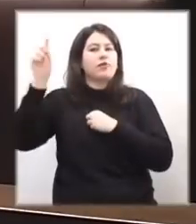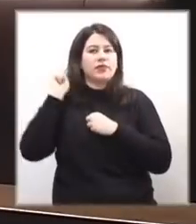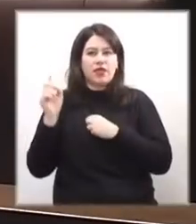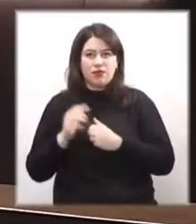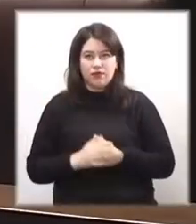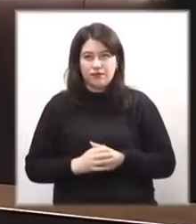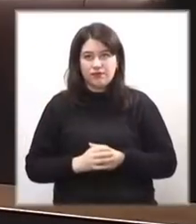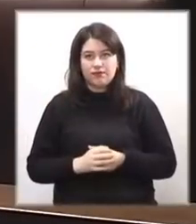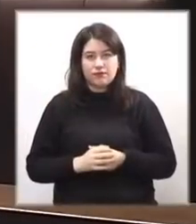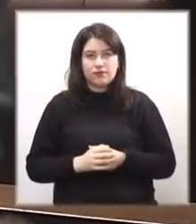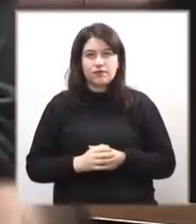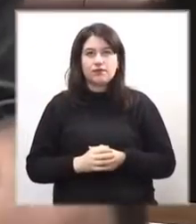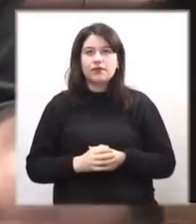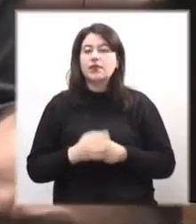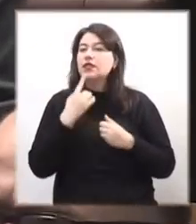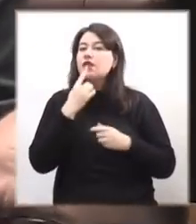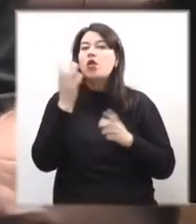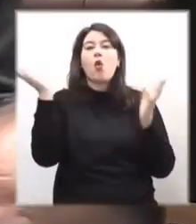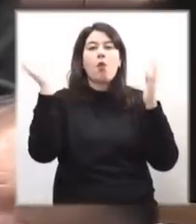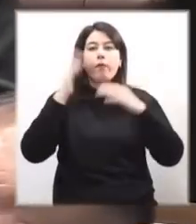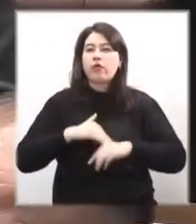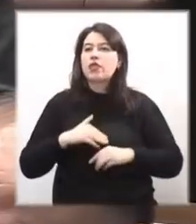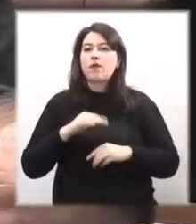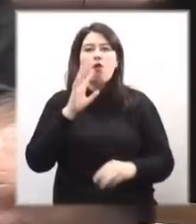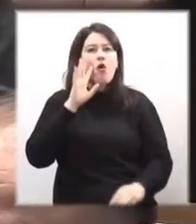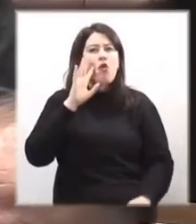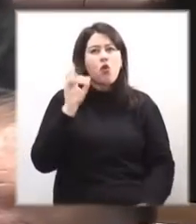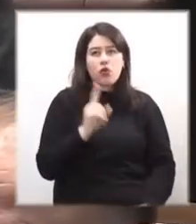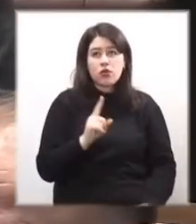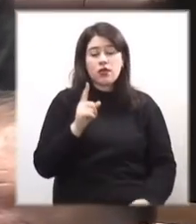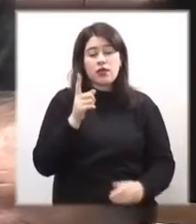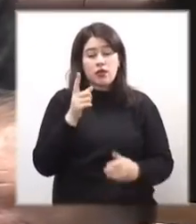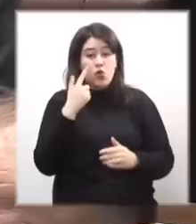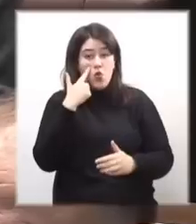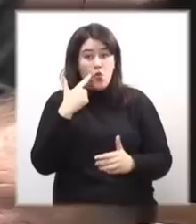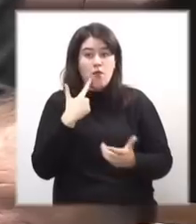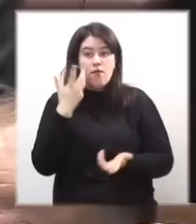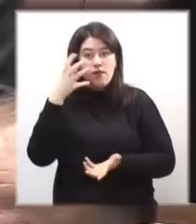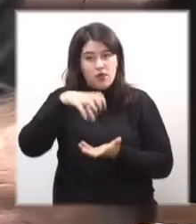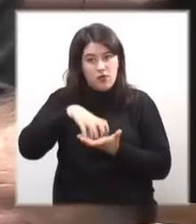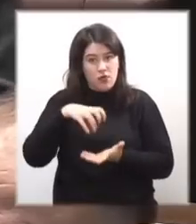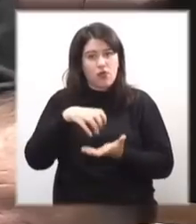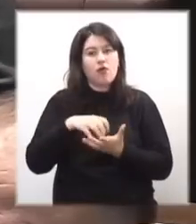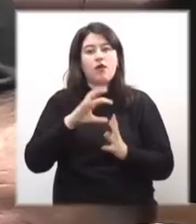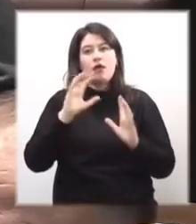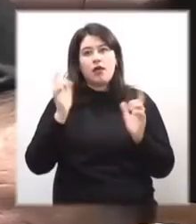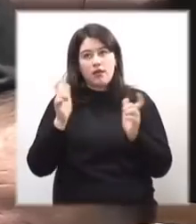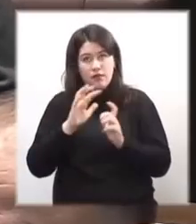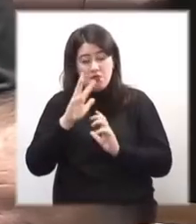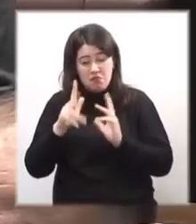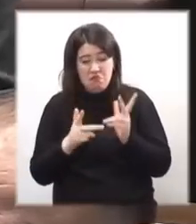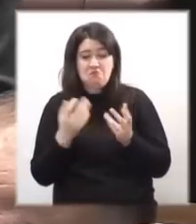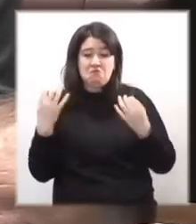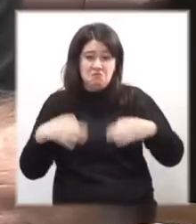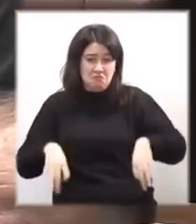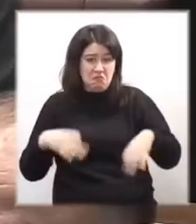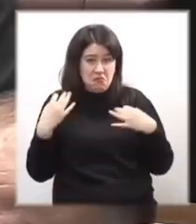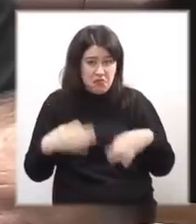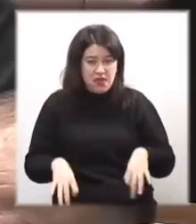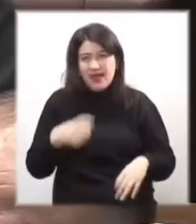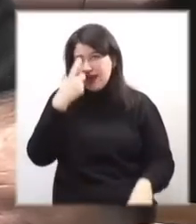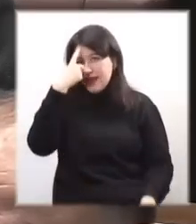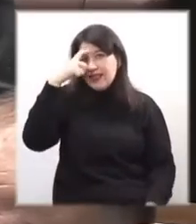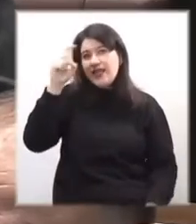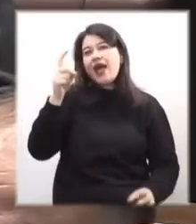pasado. Afirmó: no podemos desconocer que los números de la jefatura en cuanto a la disminución de rapiña fue bueno. La